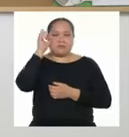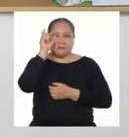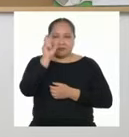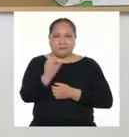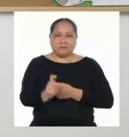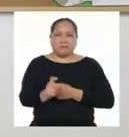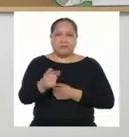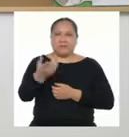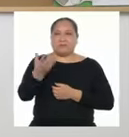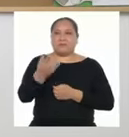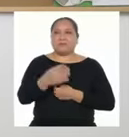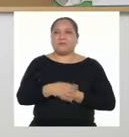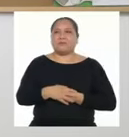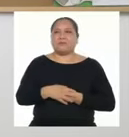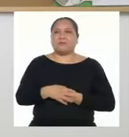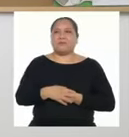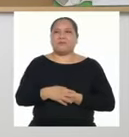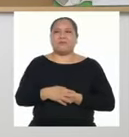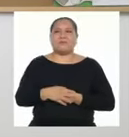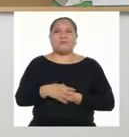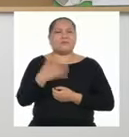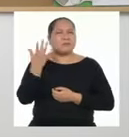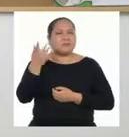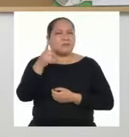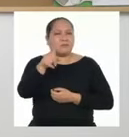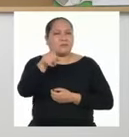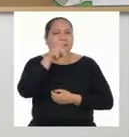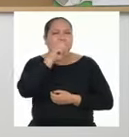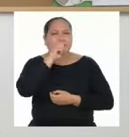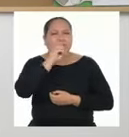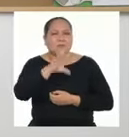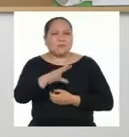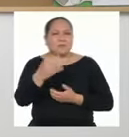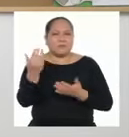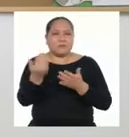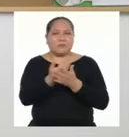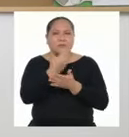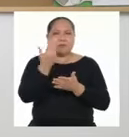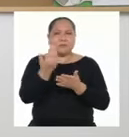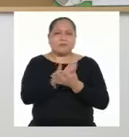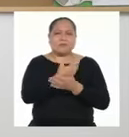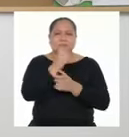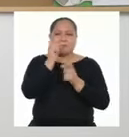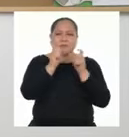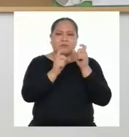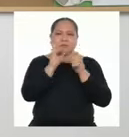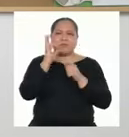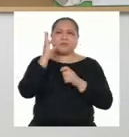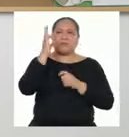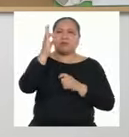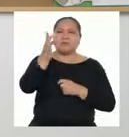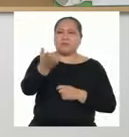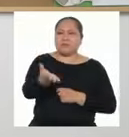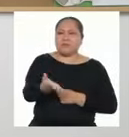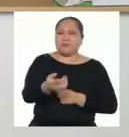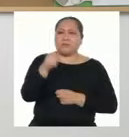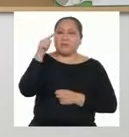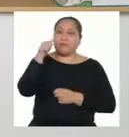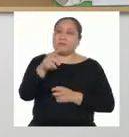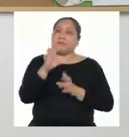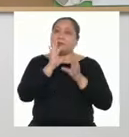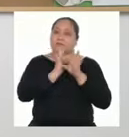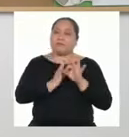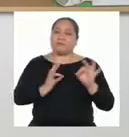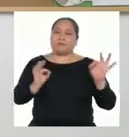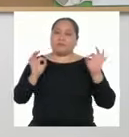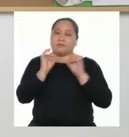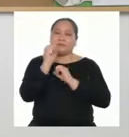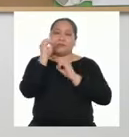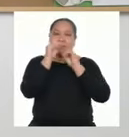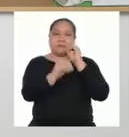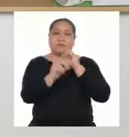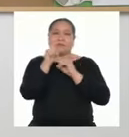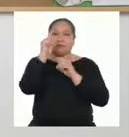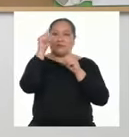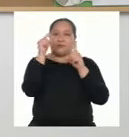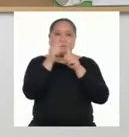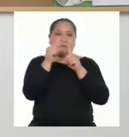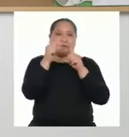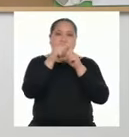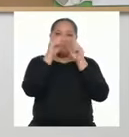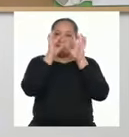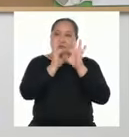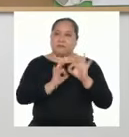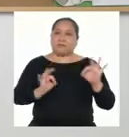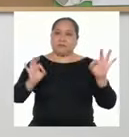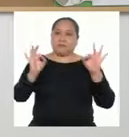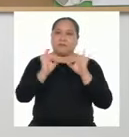señor. Jonathan, a propósito de lo que dijiste de las nuevas generaciones, aquí es importante aplicar un término